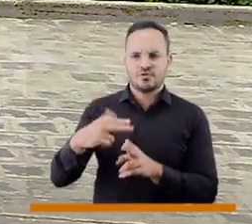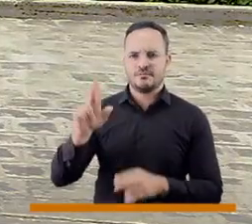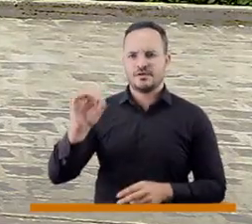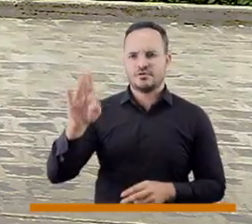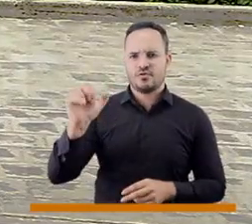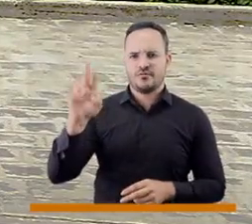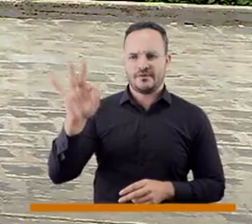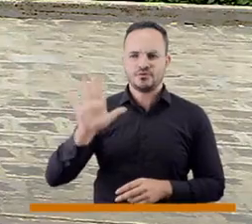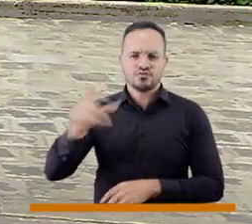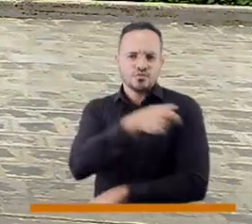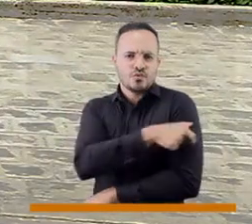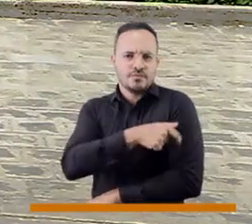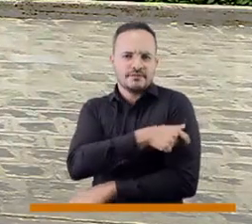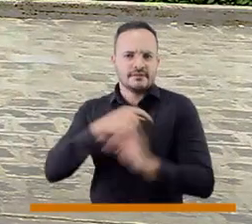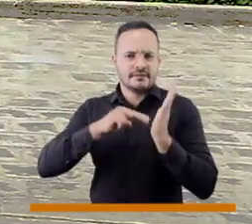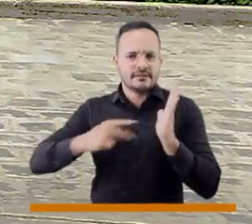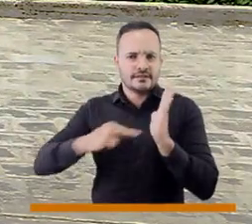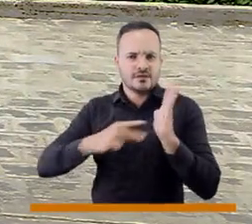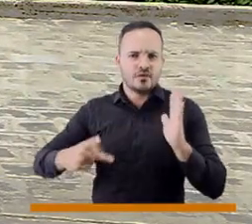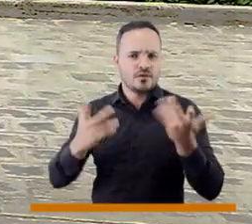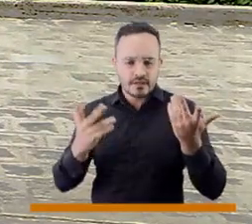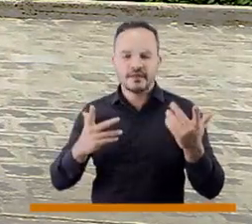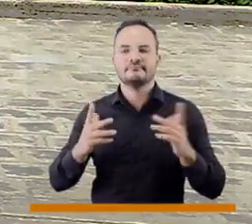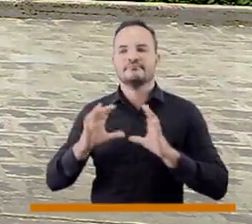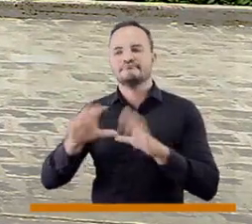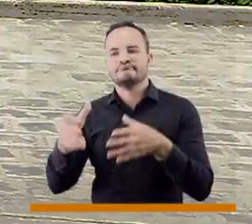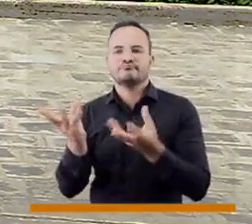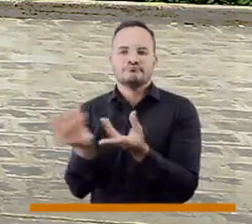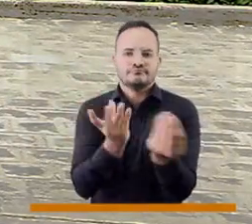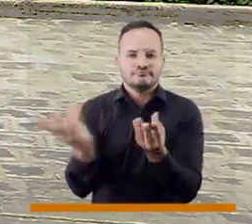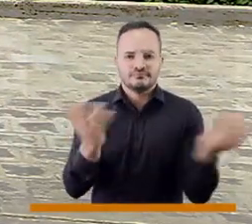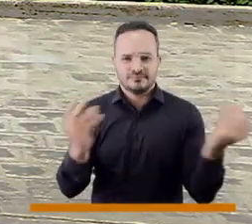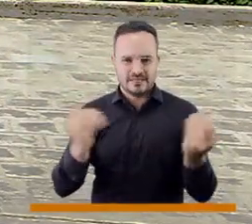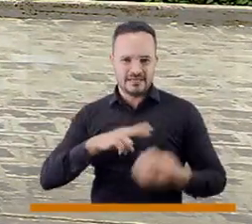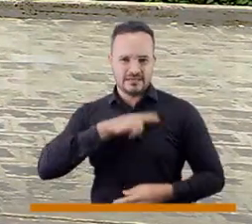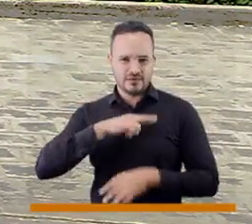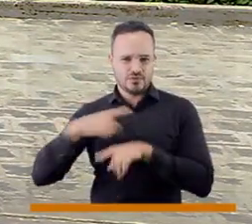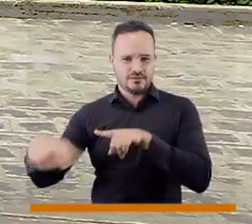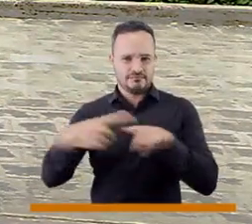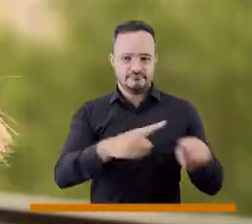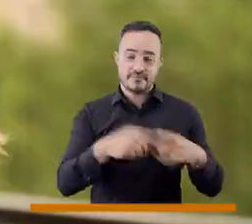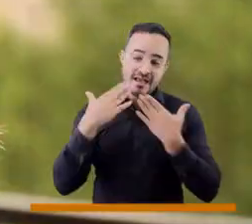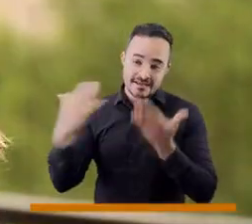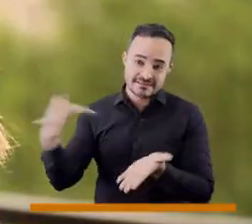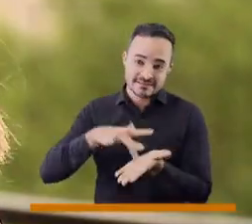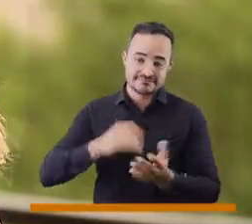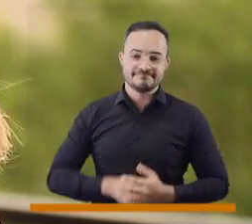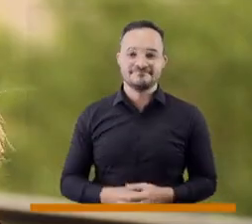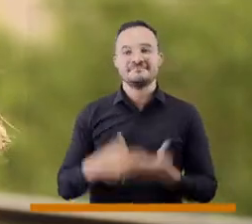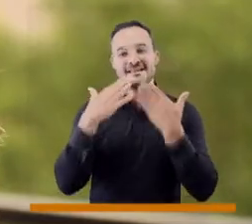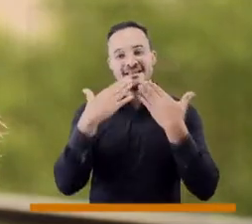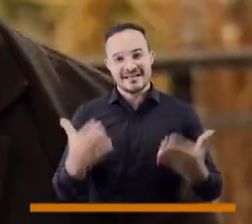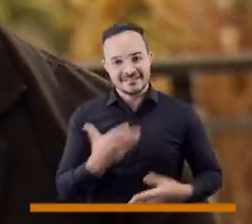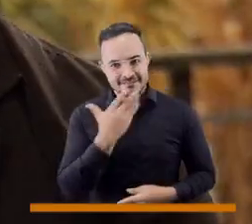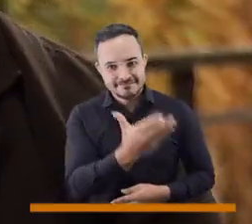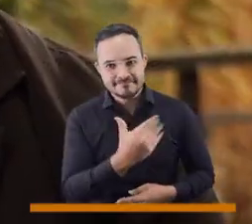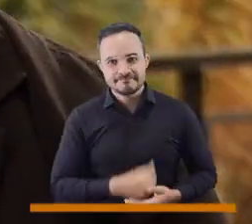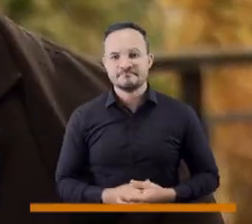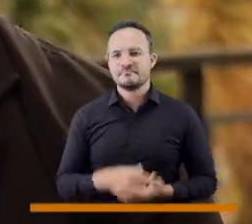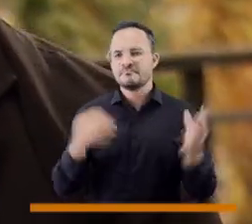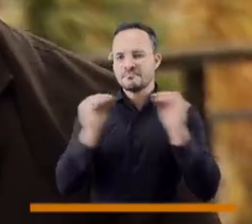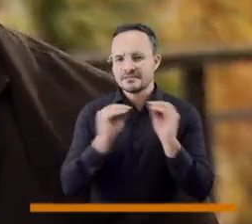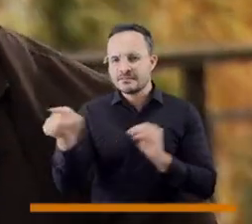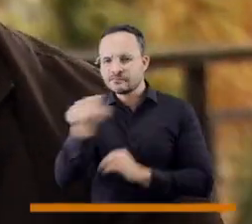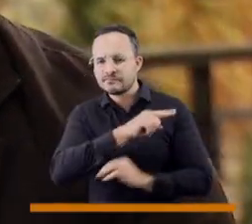pastor Robert Sacona, del Comité Técnico Sectorial y de Cultos. Pastor, bienvenido y gracias por estar con nosotros. Catherine, muchas gracias,